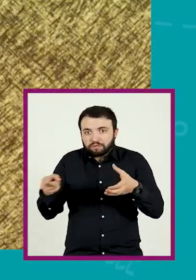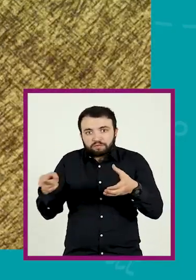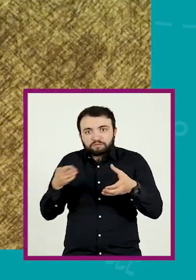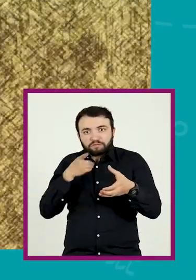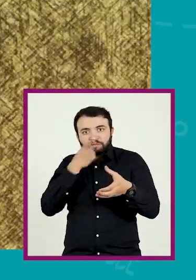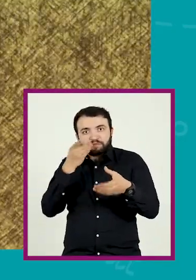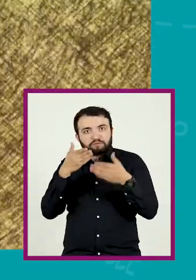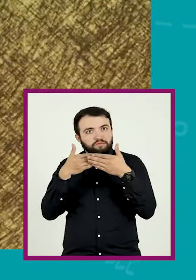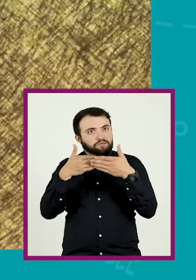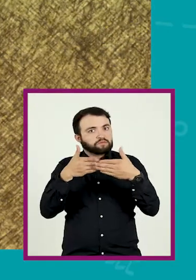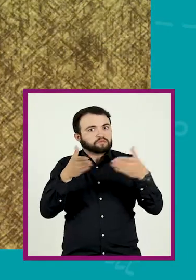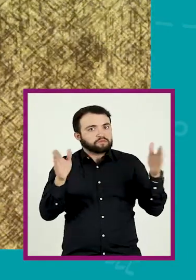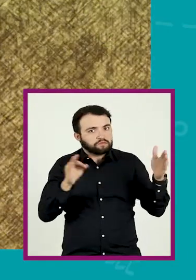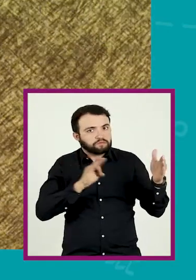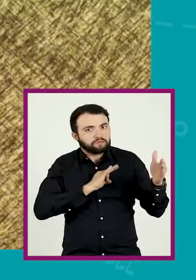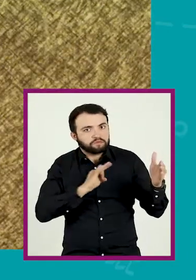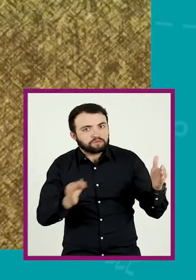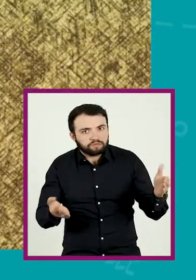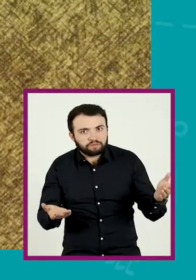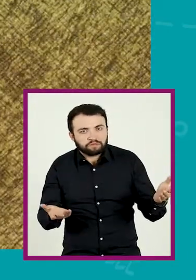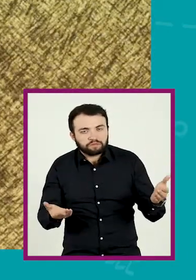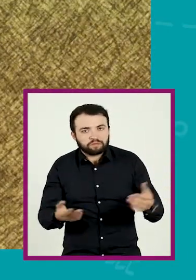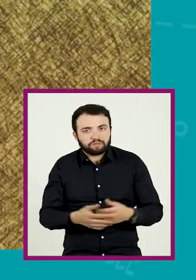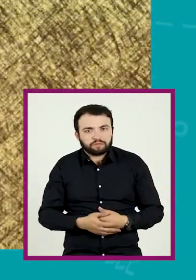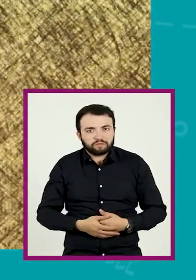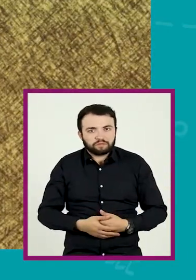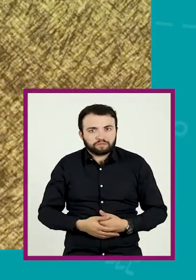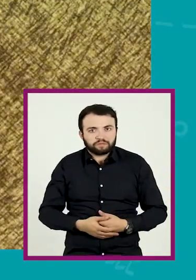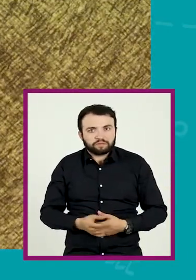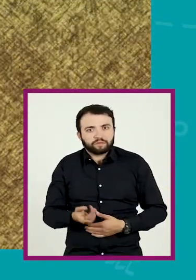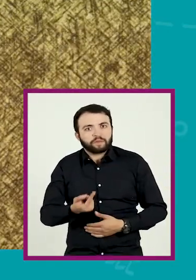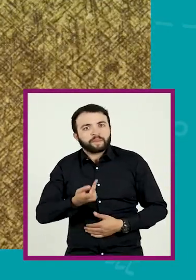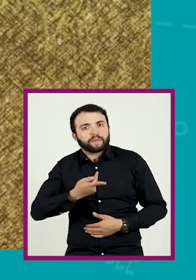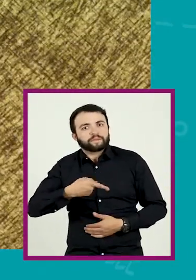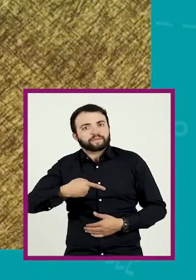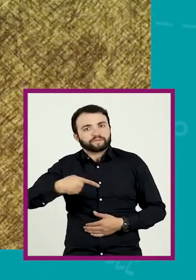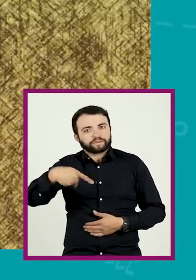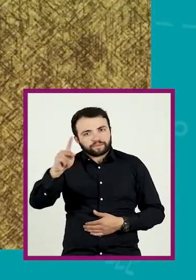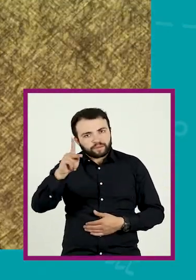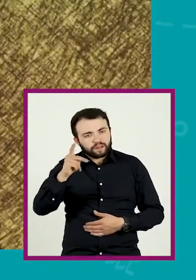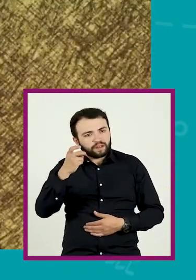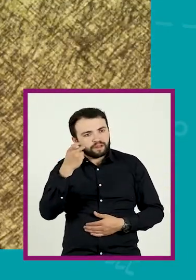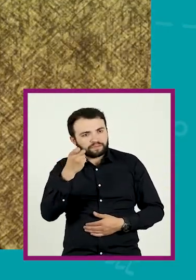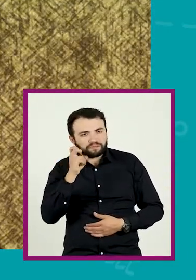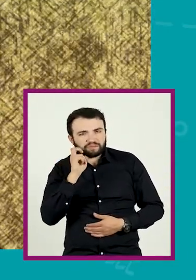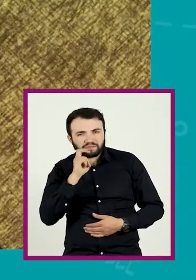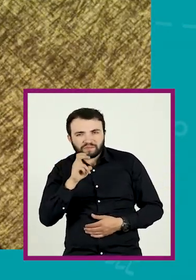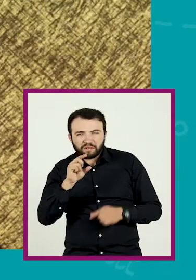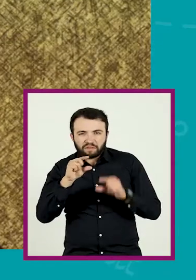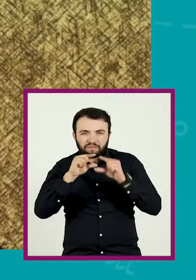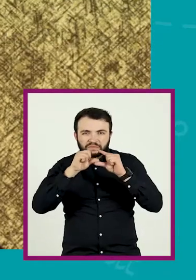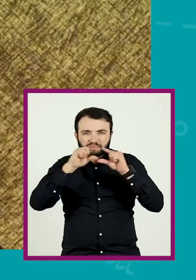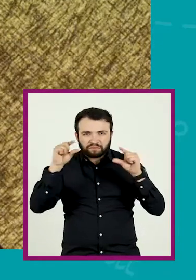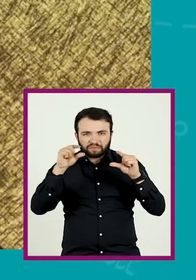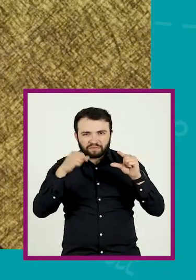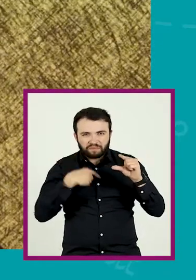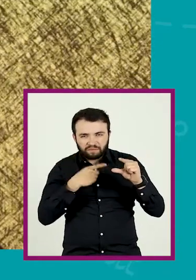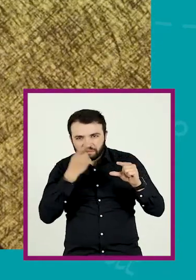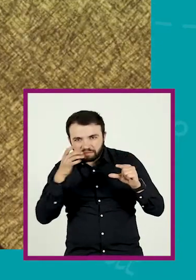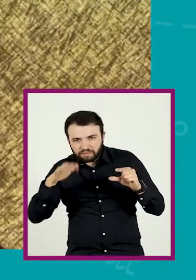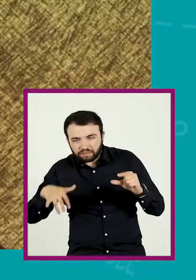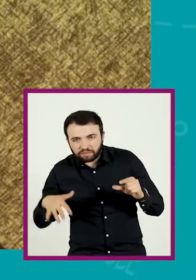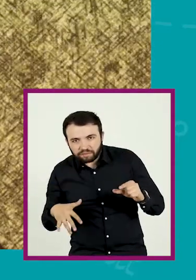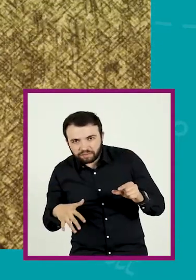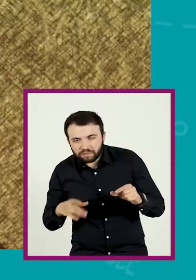curso de la filosofía donde aparece gente como Hegel. Así es. Pero al mismo tiempo, esa imagen, esa